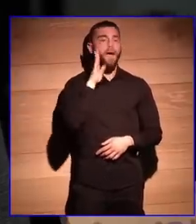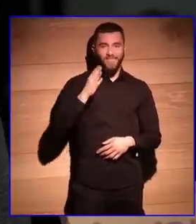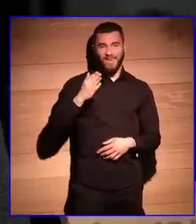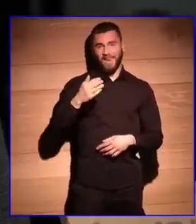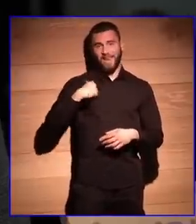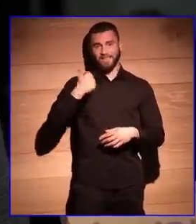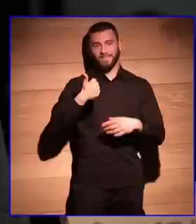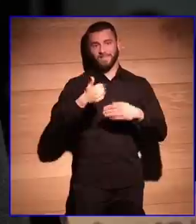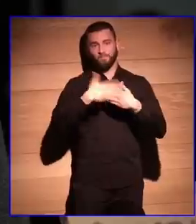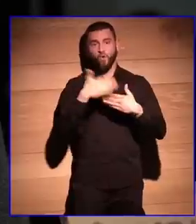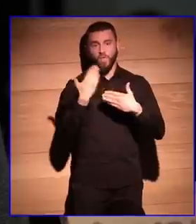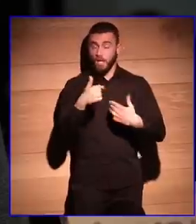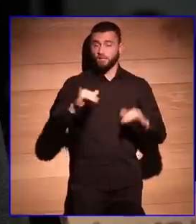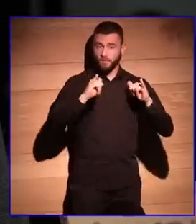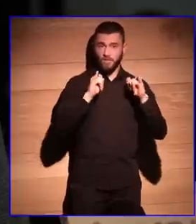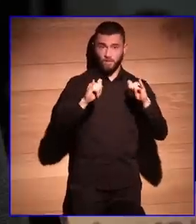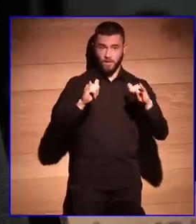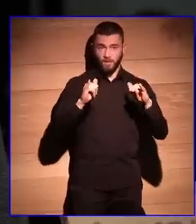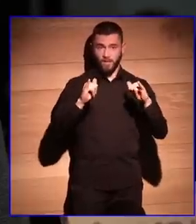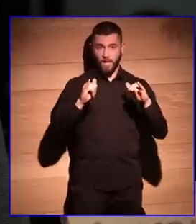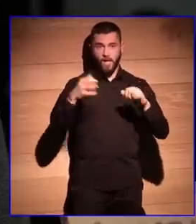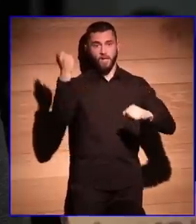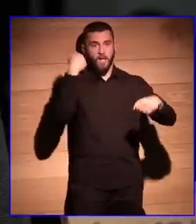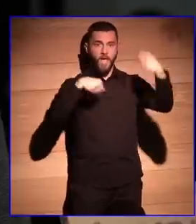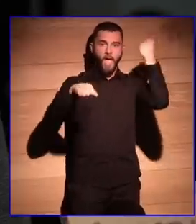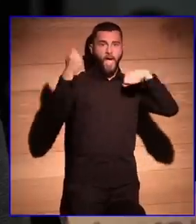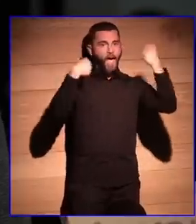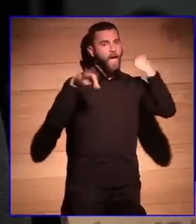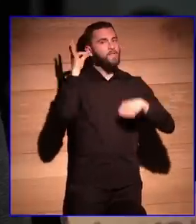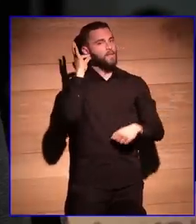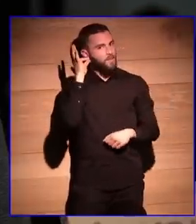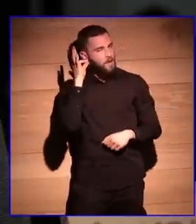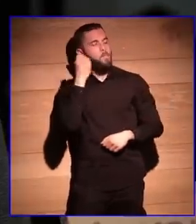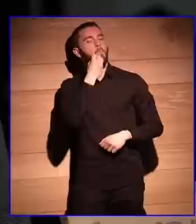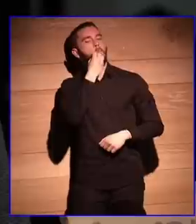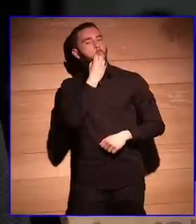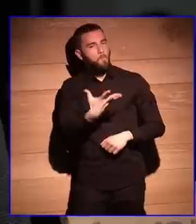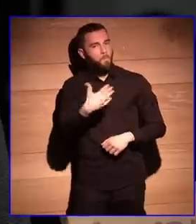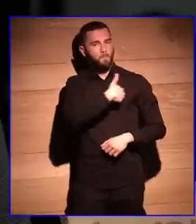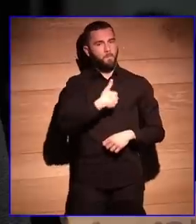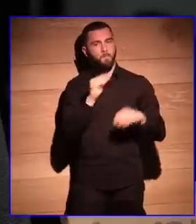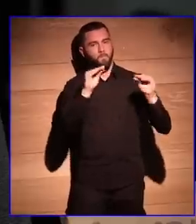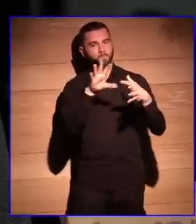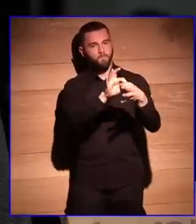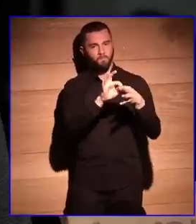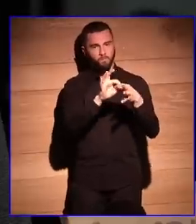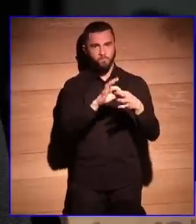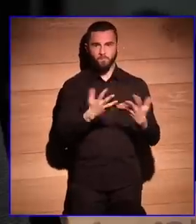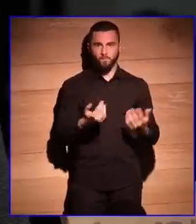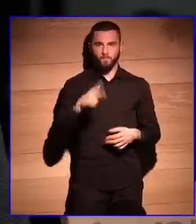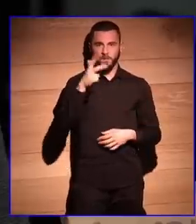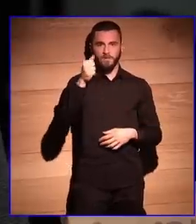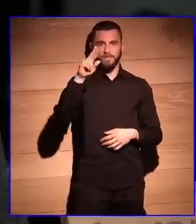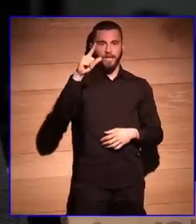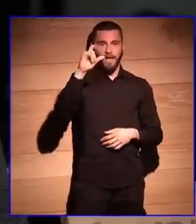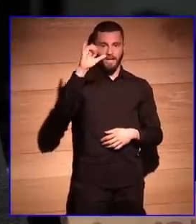son muy divertidas y con actrices muy jugonas en sus papeles, sea Charlize